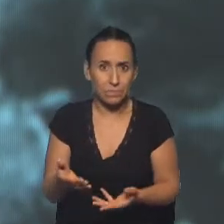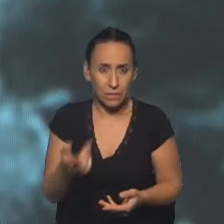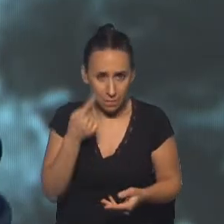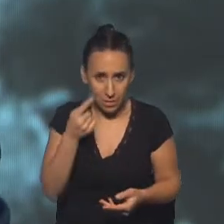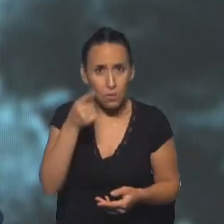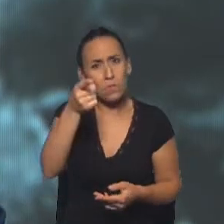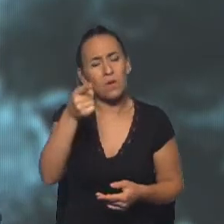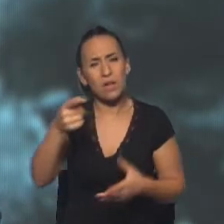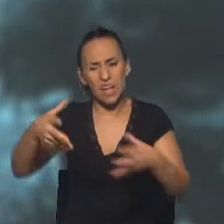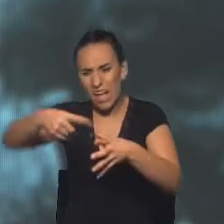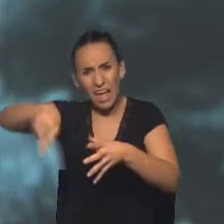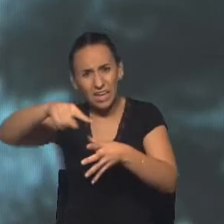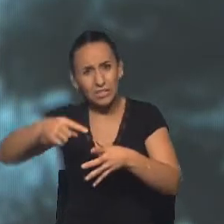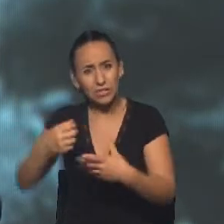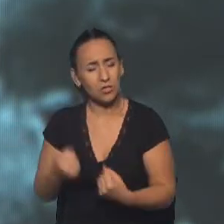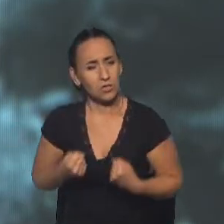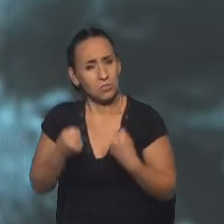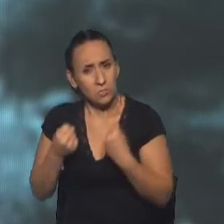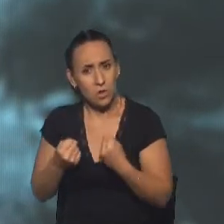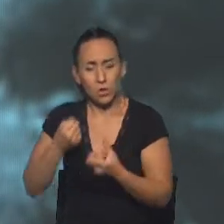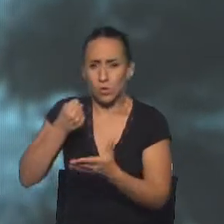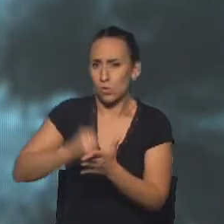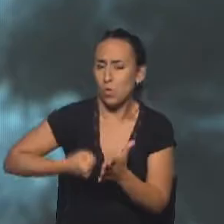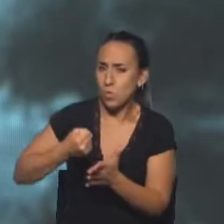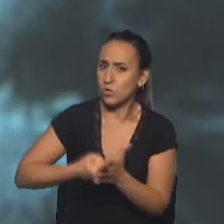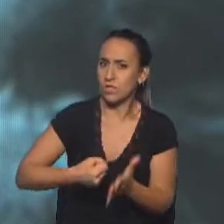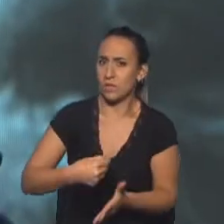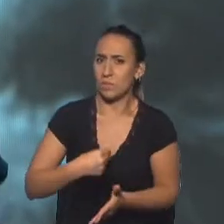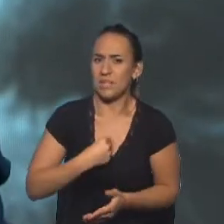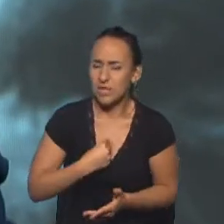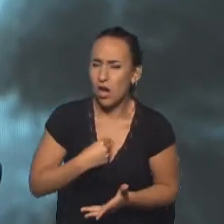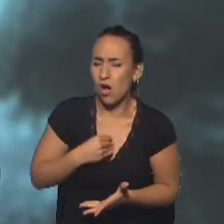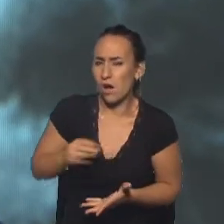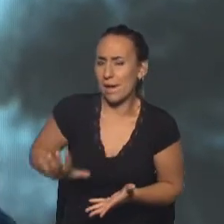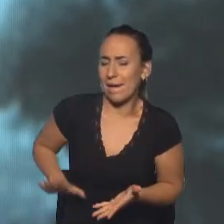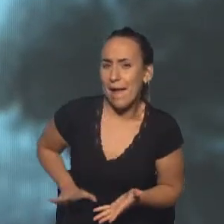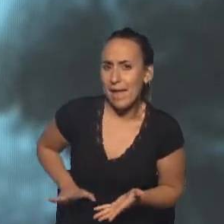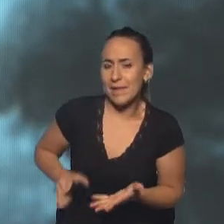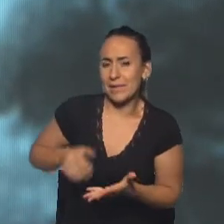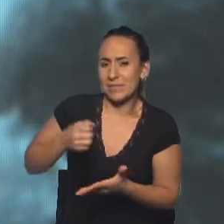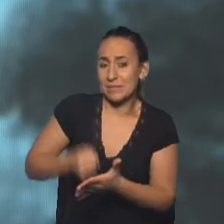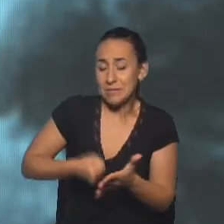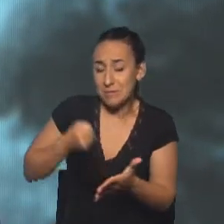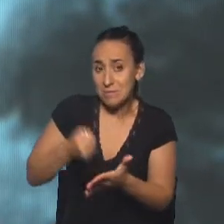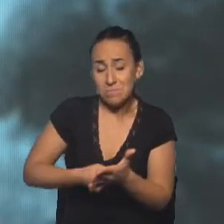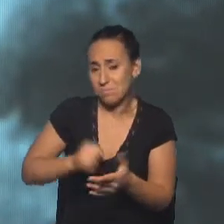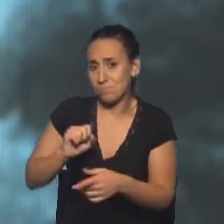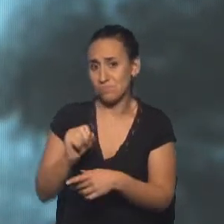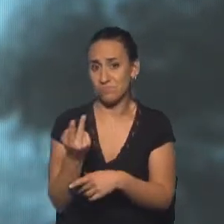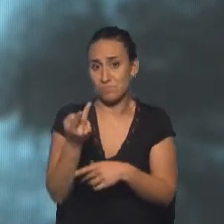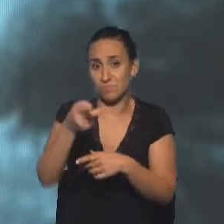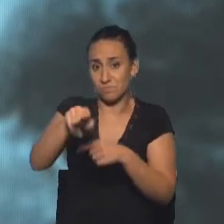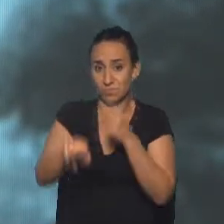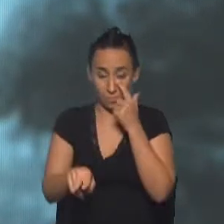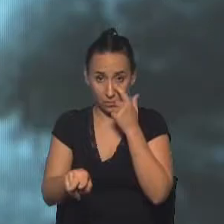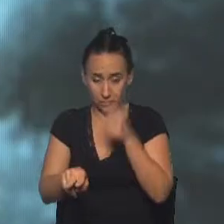para reconquistar Malvinas y quedás en el suelo irredento como soldado argentino